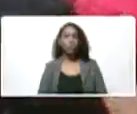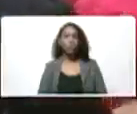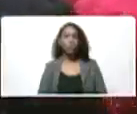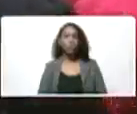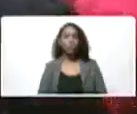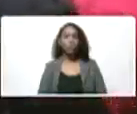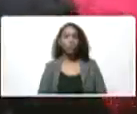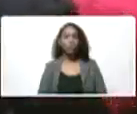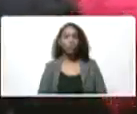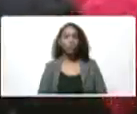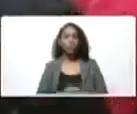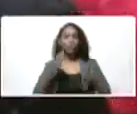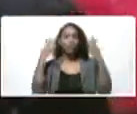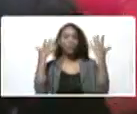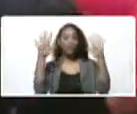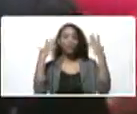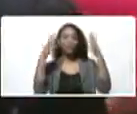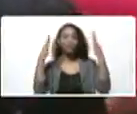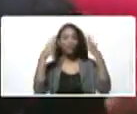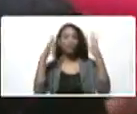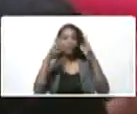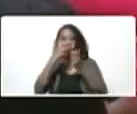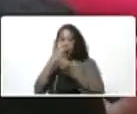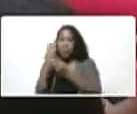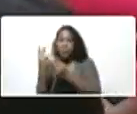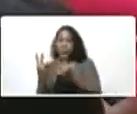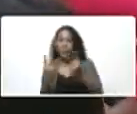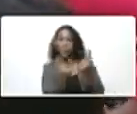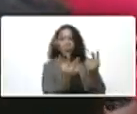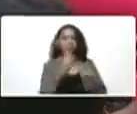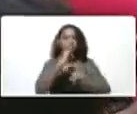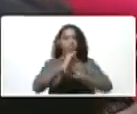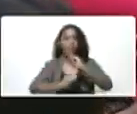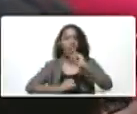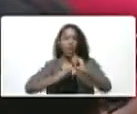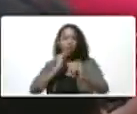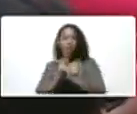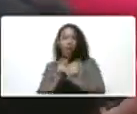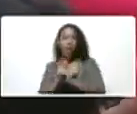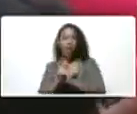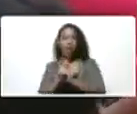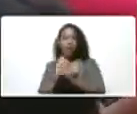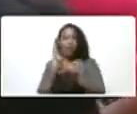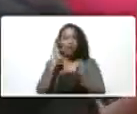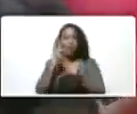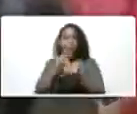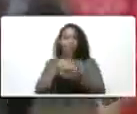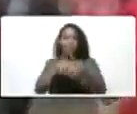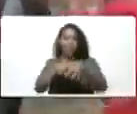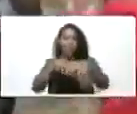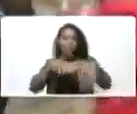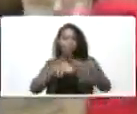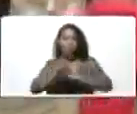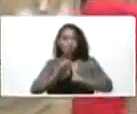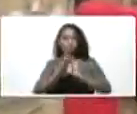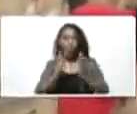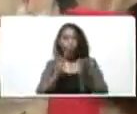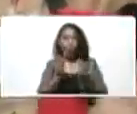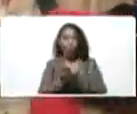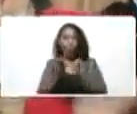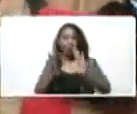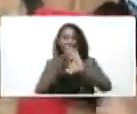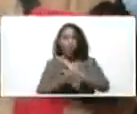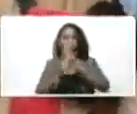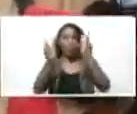Vamos a darle un aplauso a los invitados internacionales que están en el Seminario Mundial sobre la